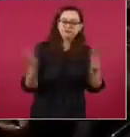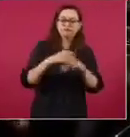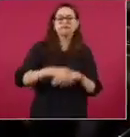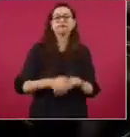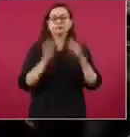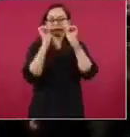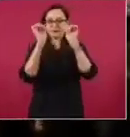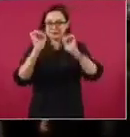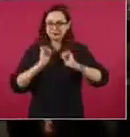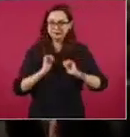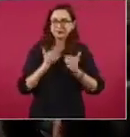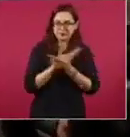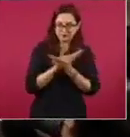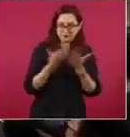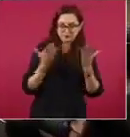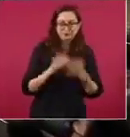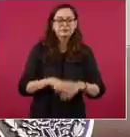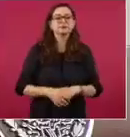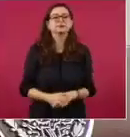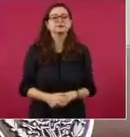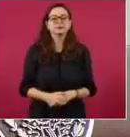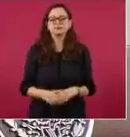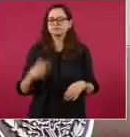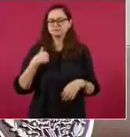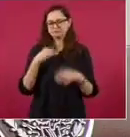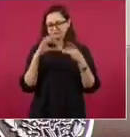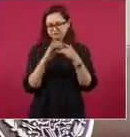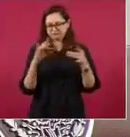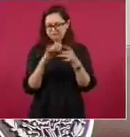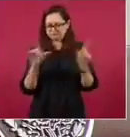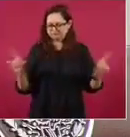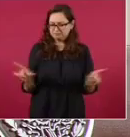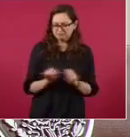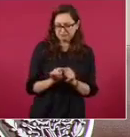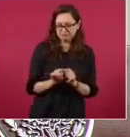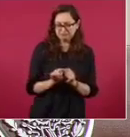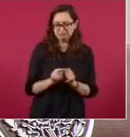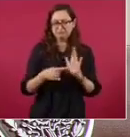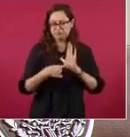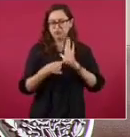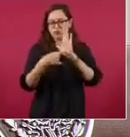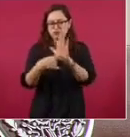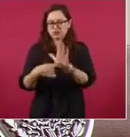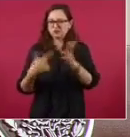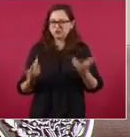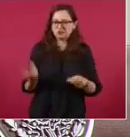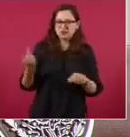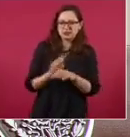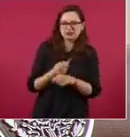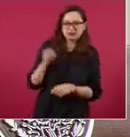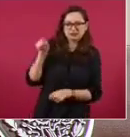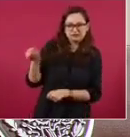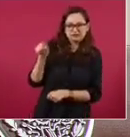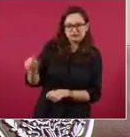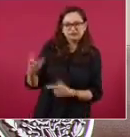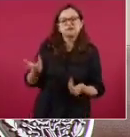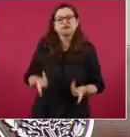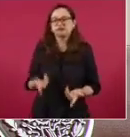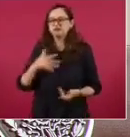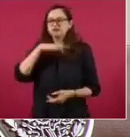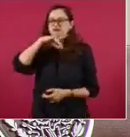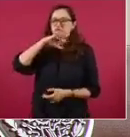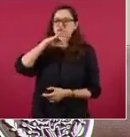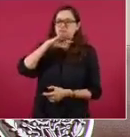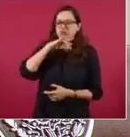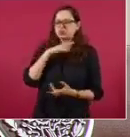Voy a ser breve para compartir un poco en qué vamos con este sitio de disposición para tener, en este caso, un manejo